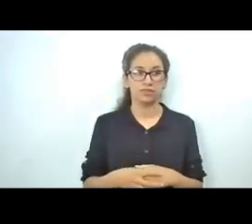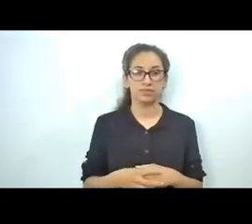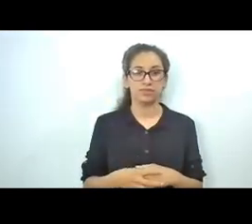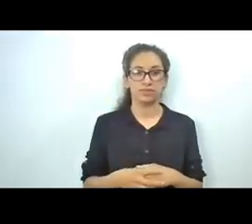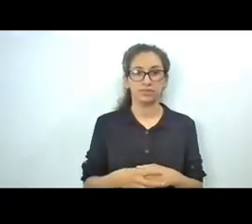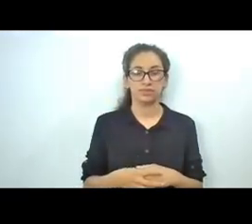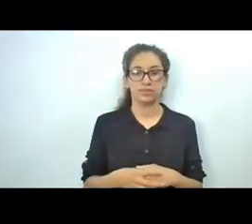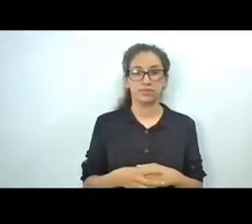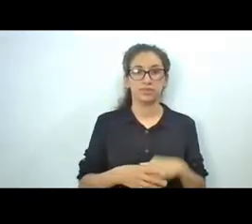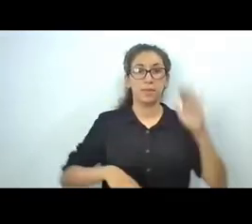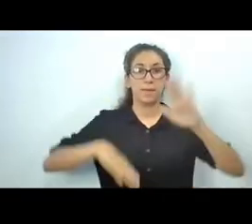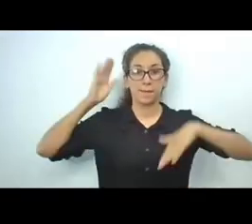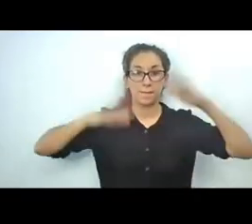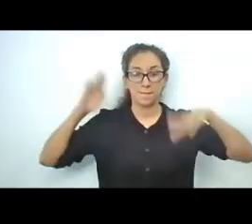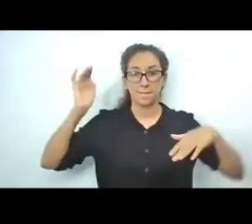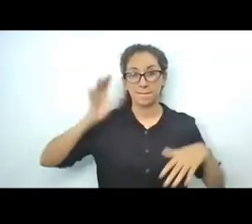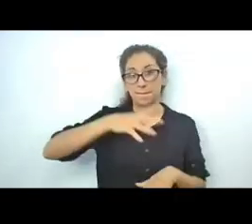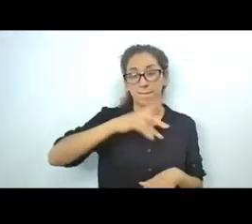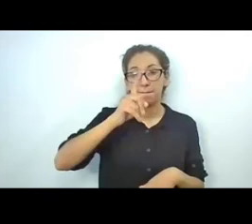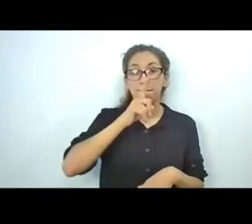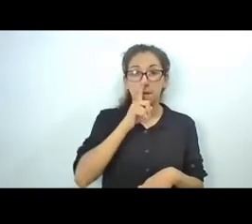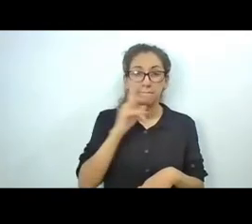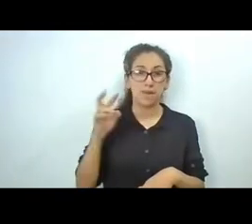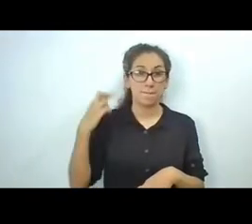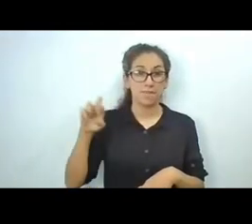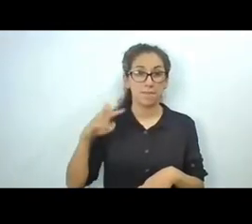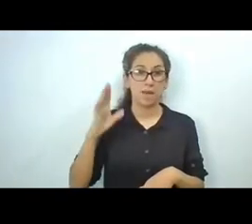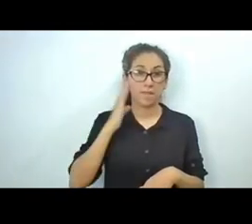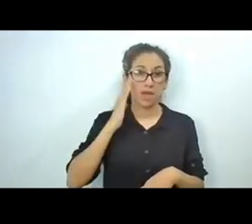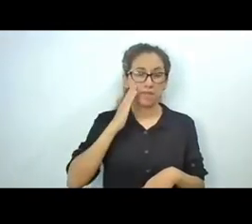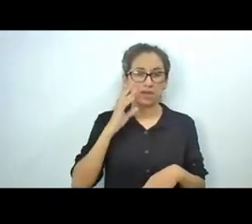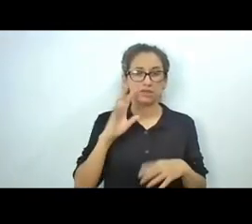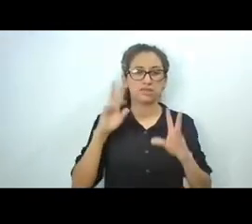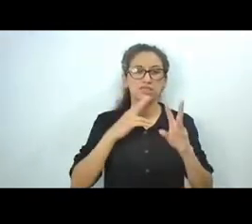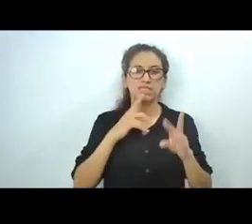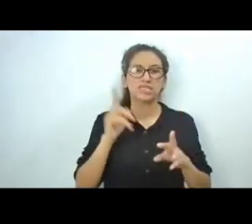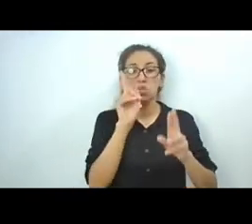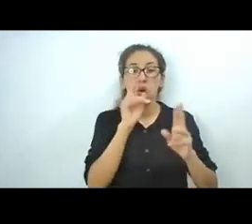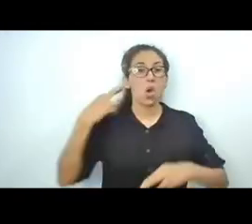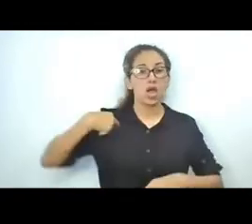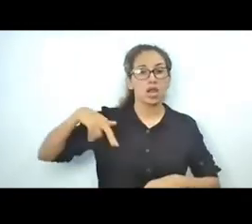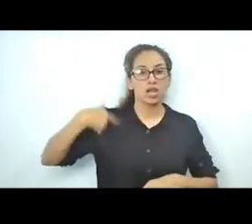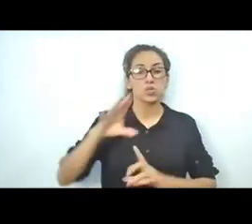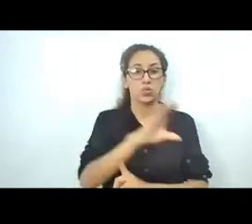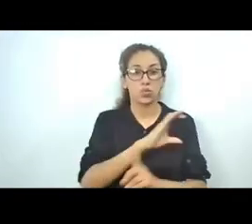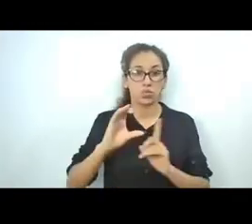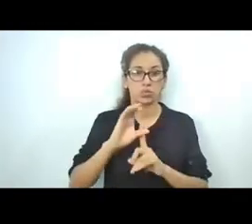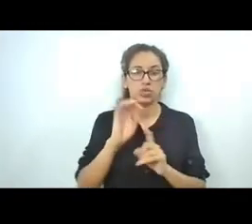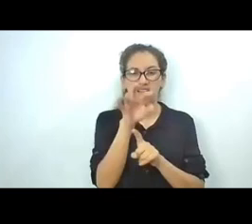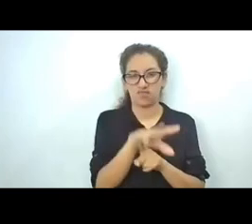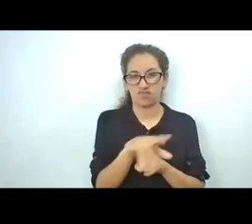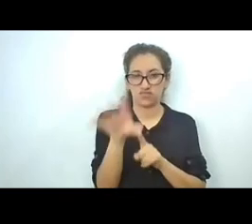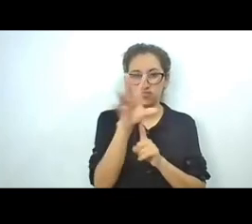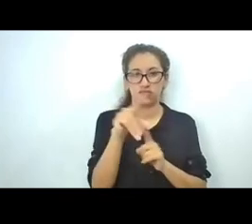Y a veces los padres insisten, a veces hay tema religioso, cultural, ¿no? Que influye,